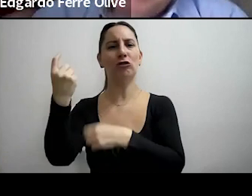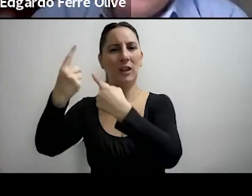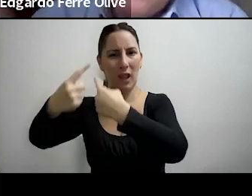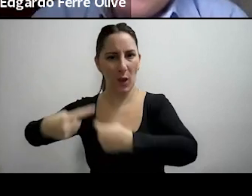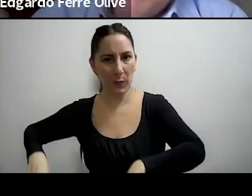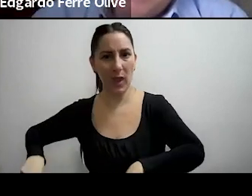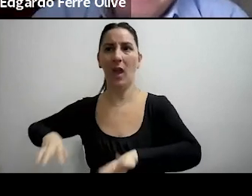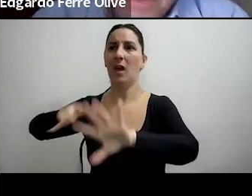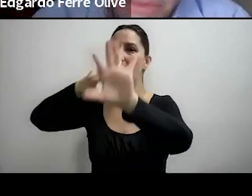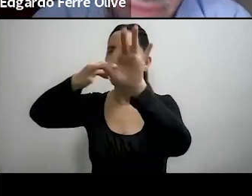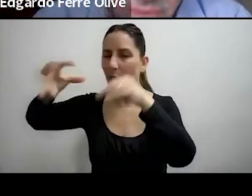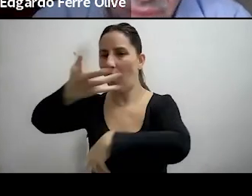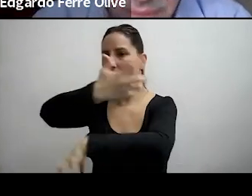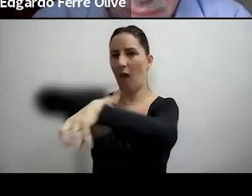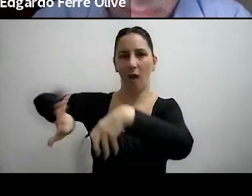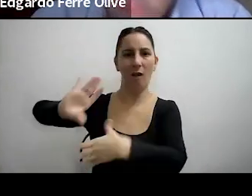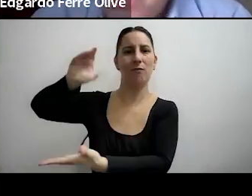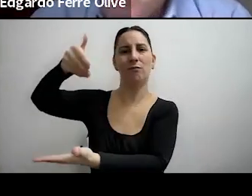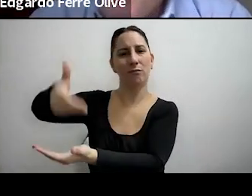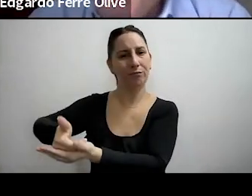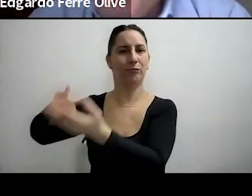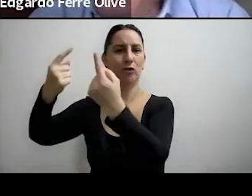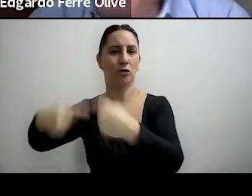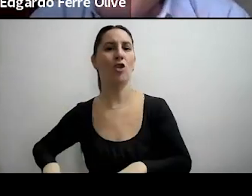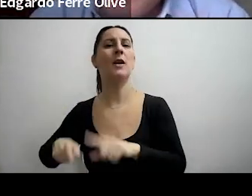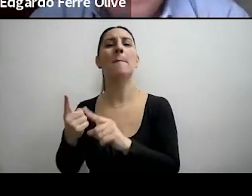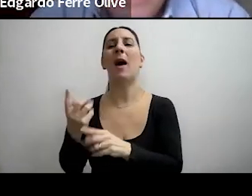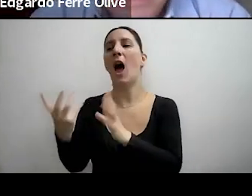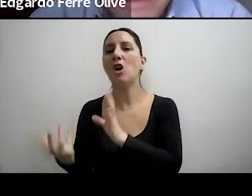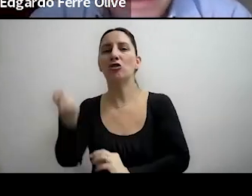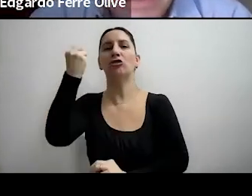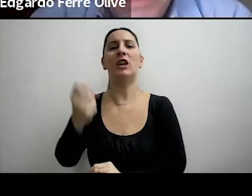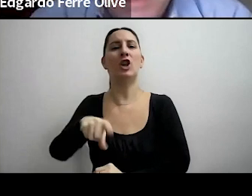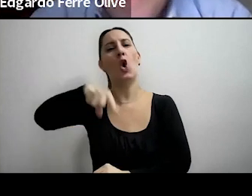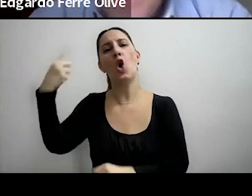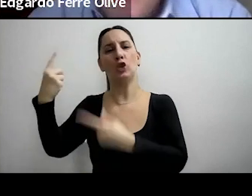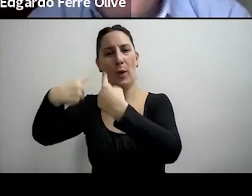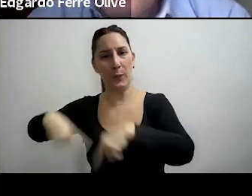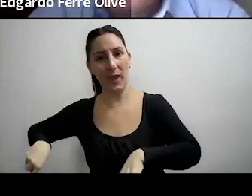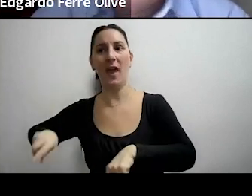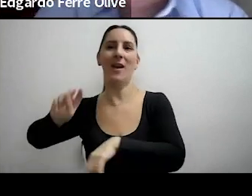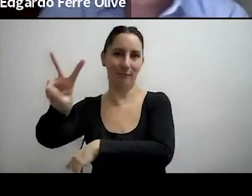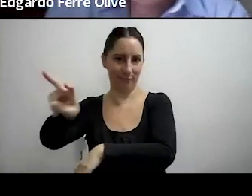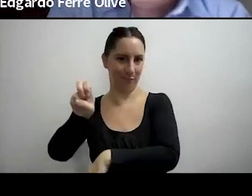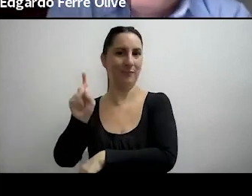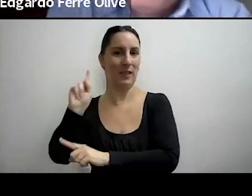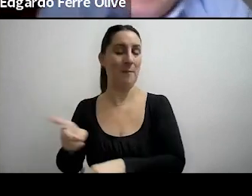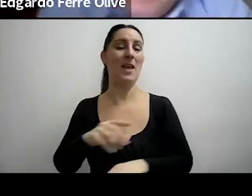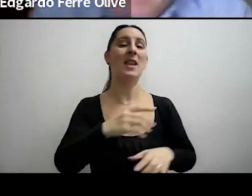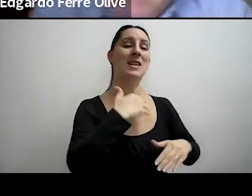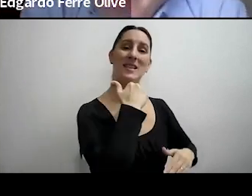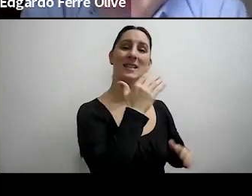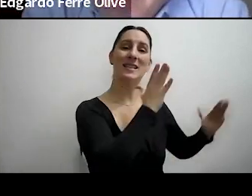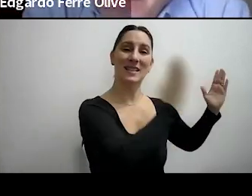va reinvirtiendo ese capital a los efectos de producir otros bienes y tener obviamente rentabilidad. Los ciclos ecológicos son más que